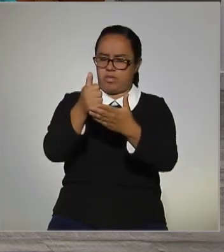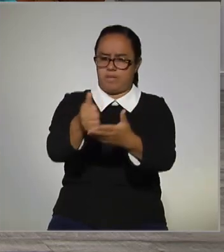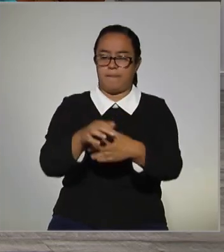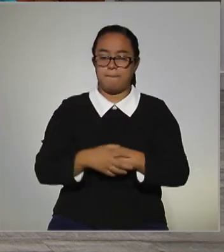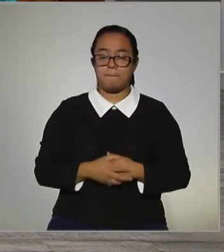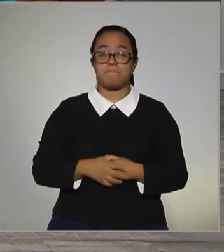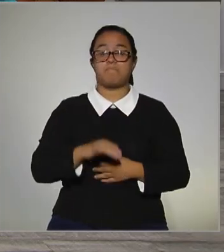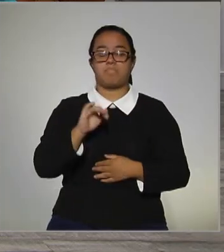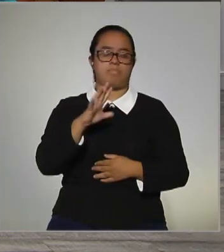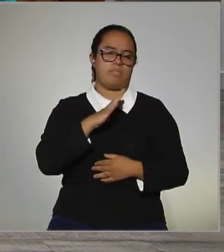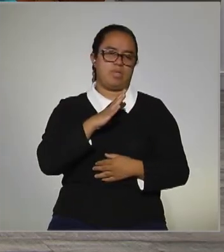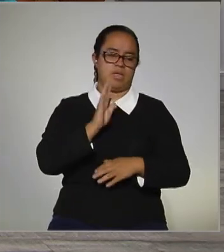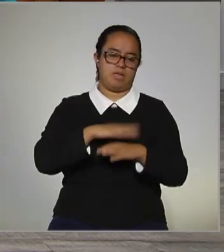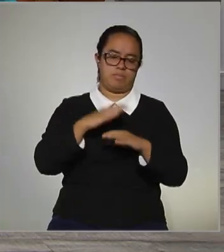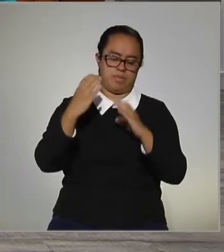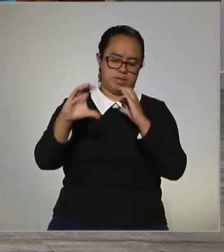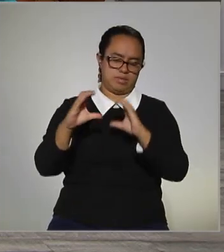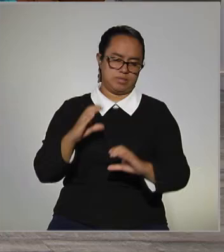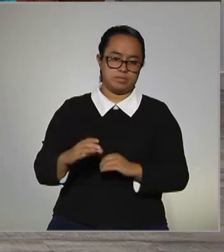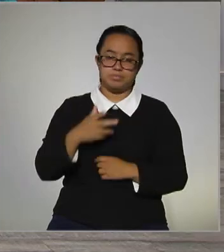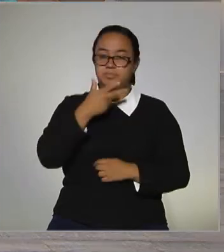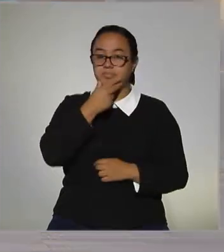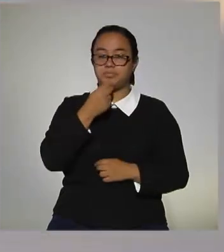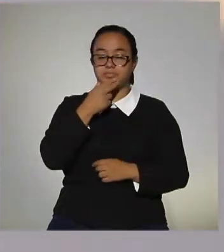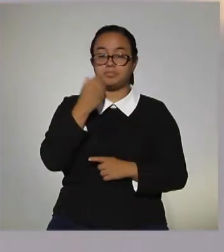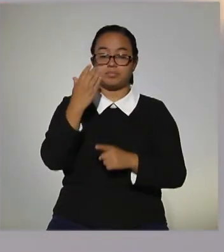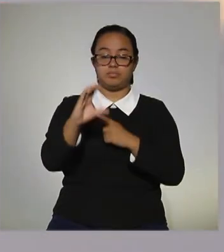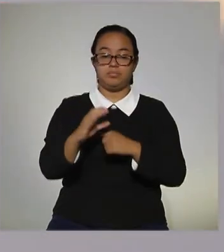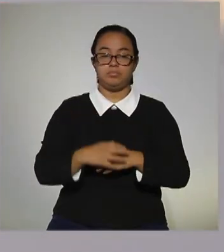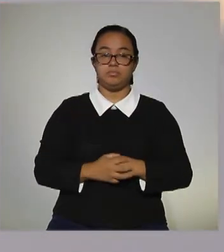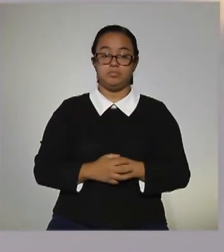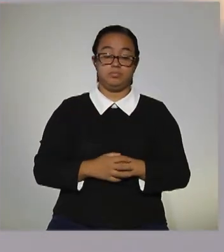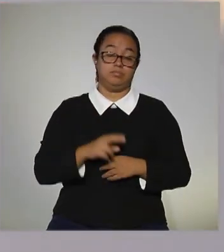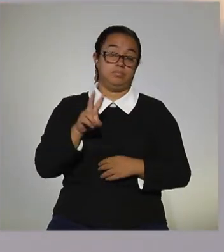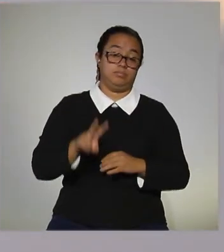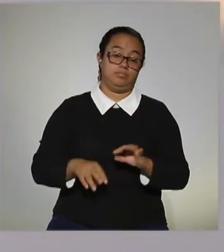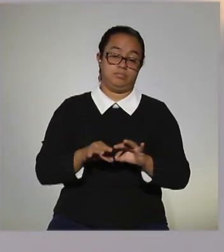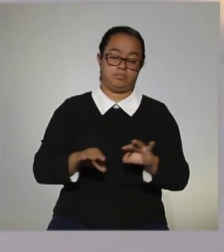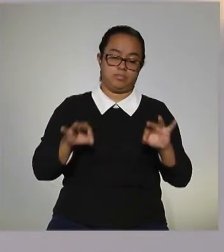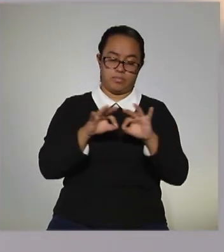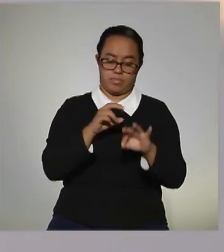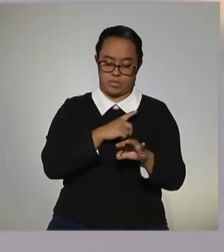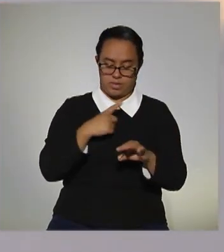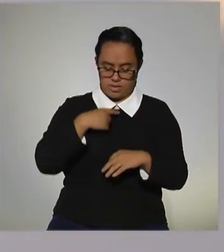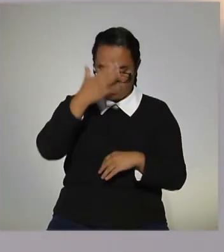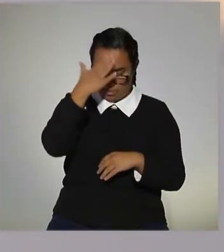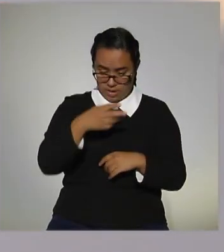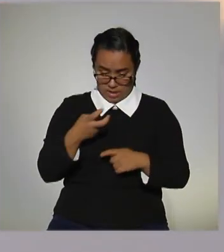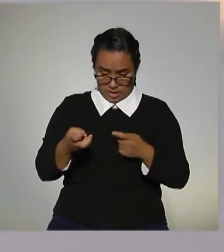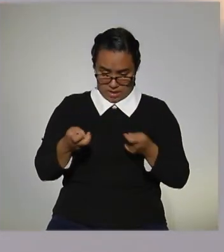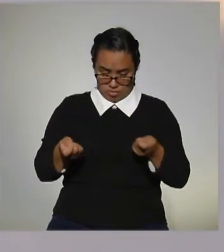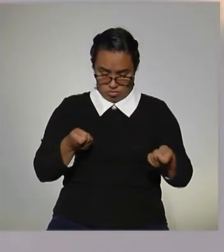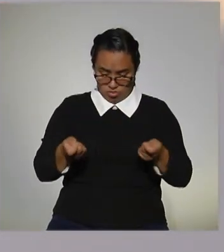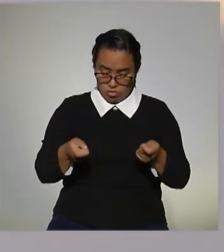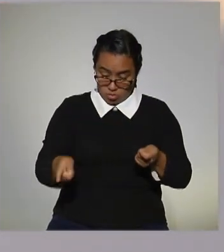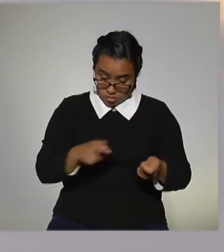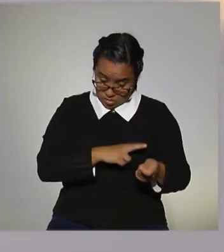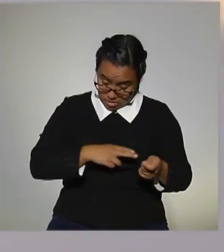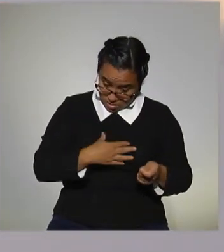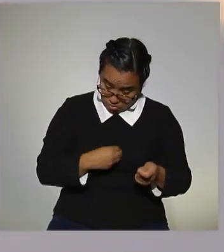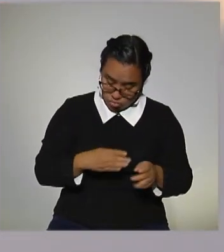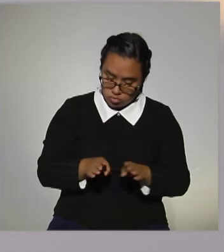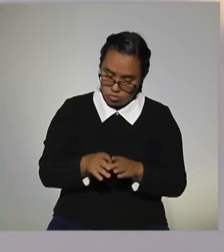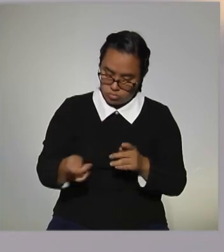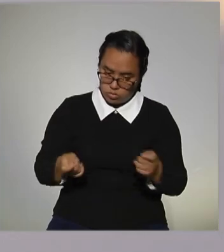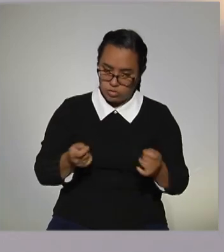Y tenemos más comentarios. El Ramírez nos comparte. Es muy importante saber cómo manejar el resentimiento de los hijos y aún más